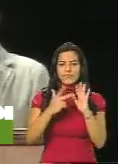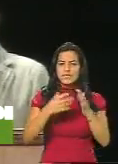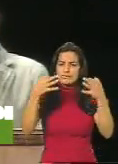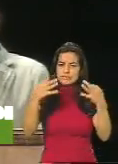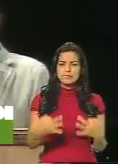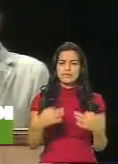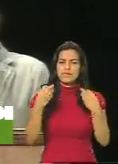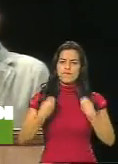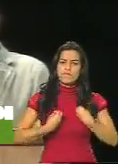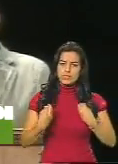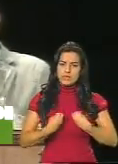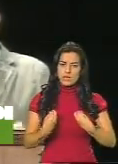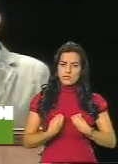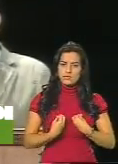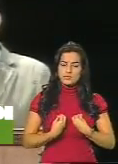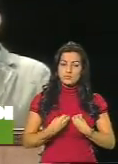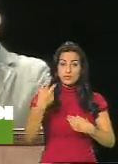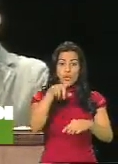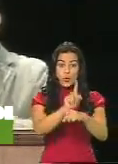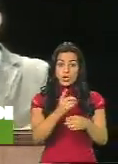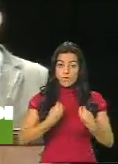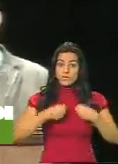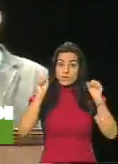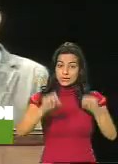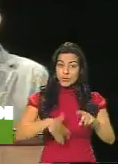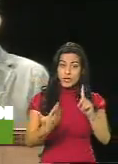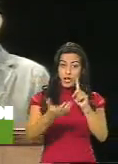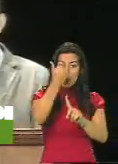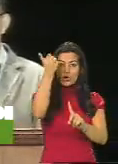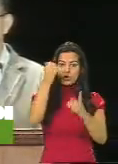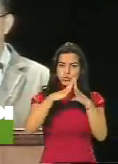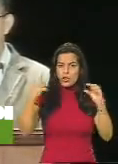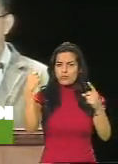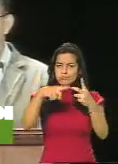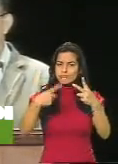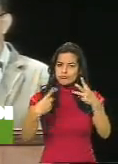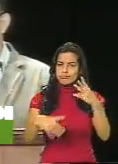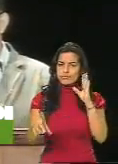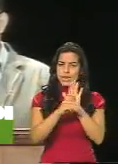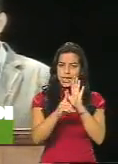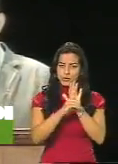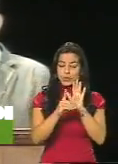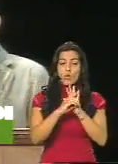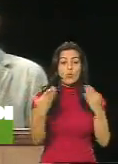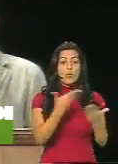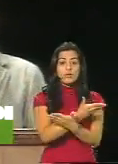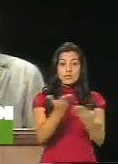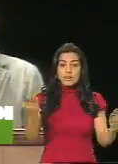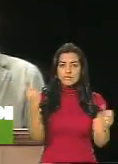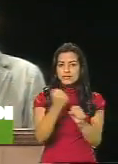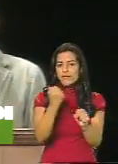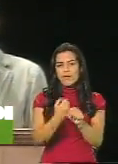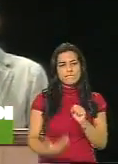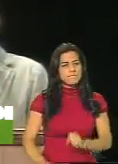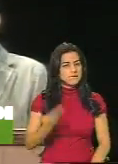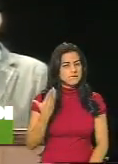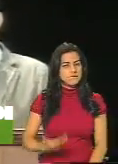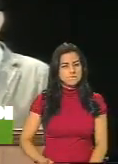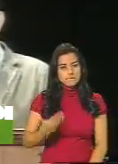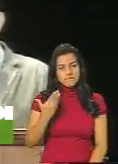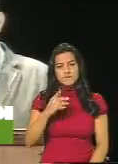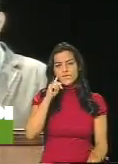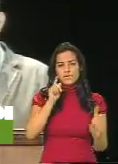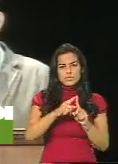de la vida. Y solo con la vida se puede conquistar el resto de los derechos. Por eso ustedes cumplen una tarea fundamental en